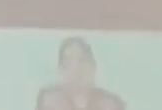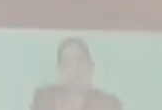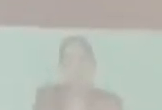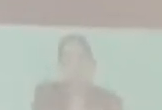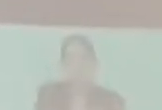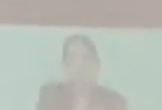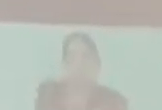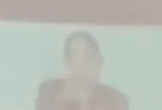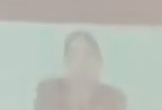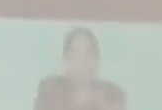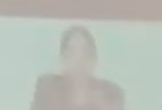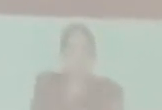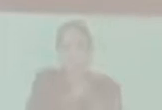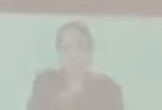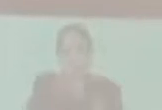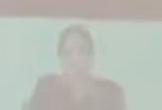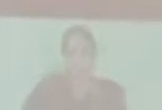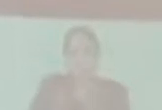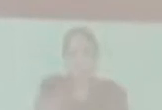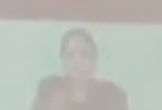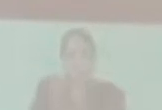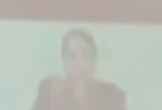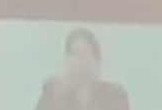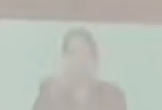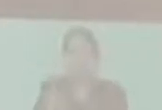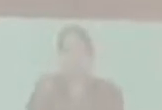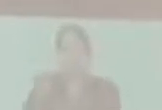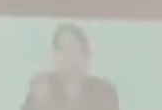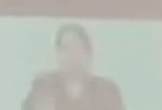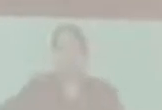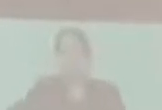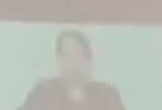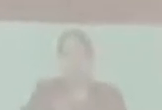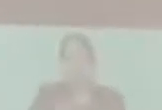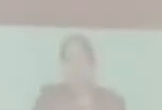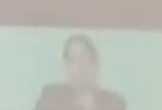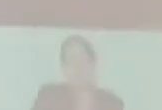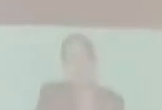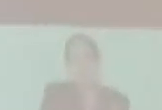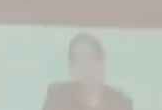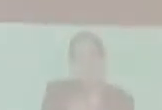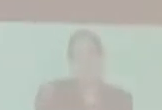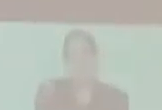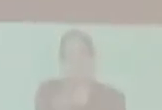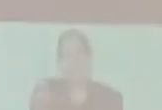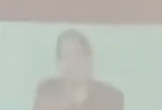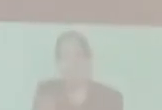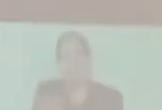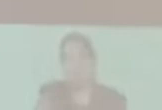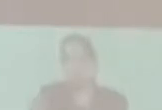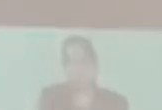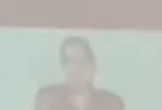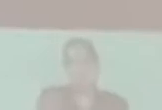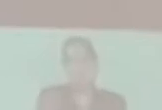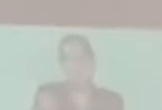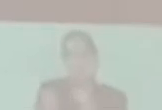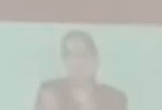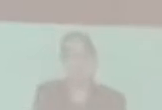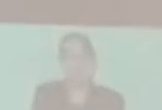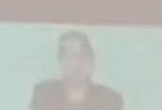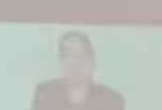y diversos incentivos para la inversión inmobiliaria en zonas donde es necesario el rescate urbano. La inversión